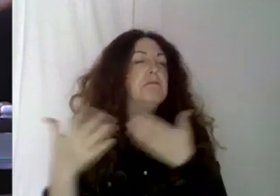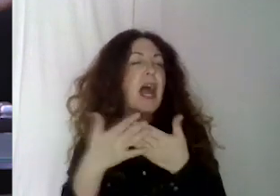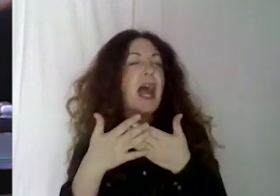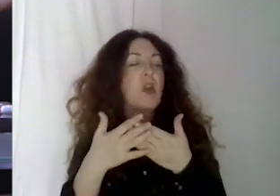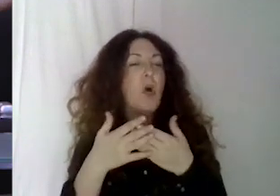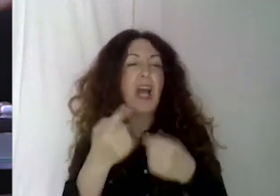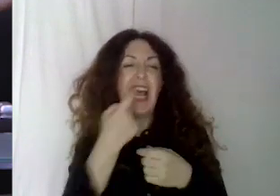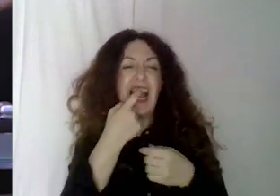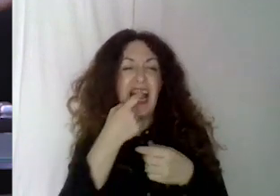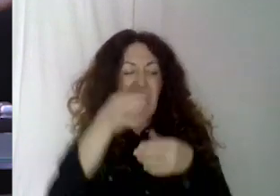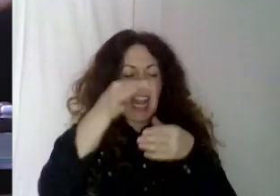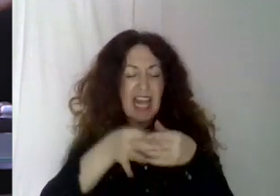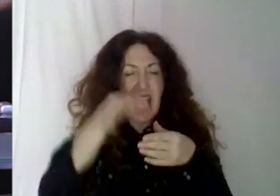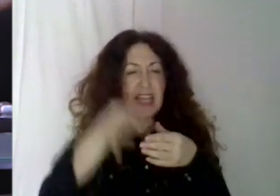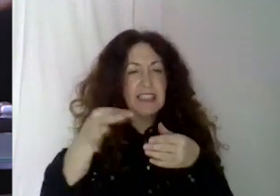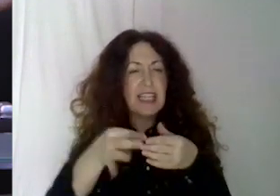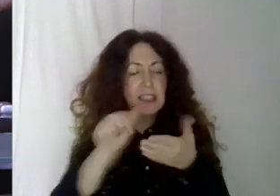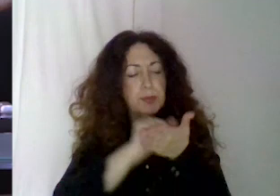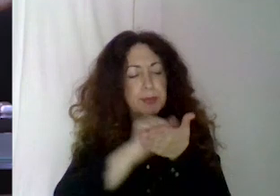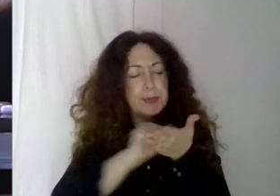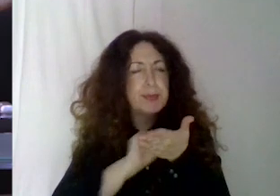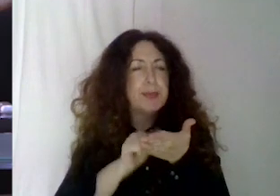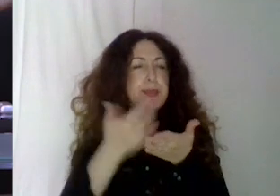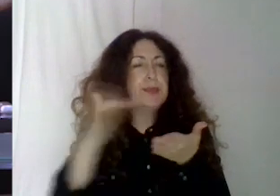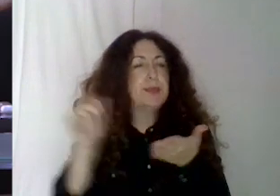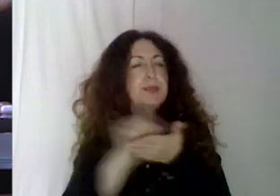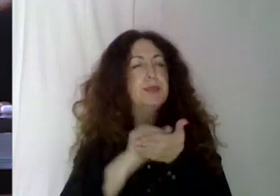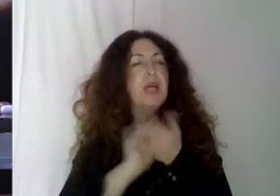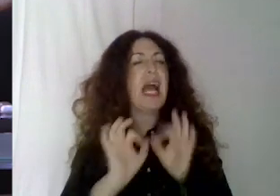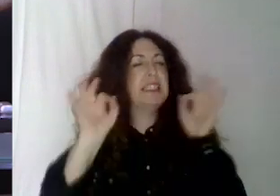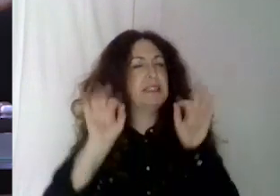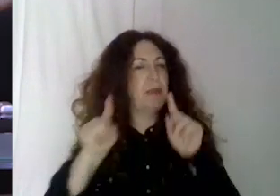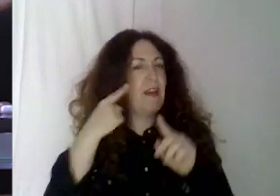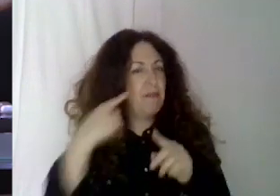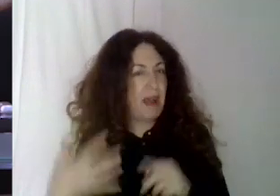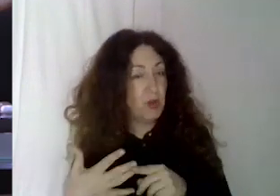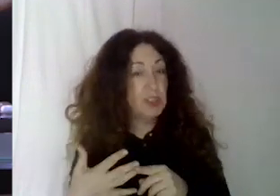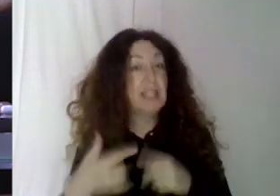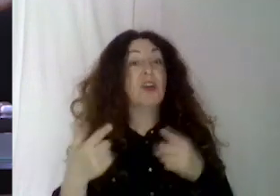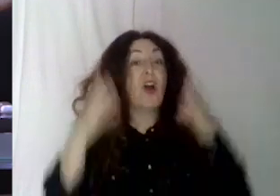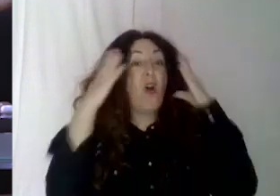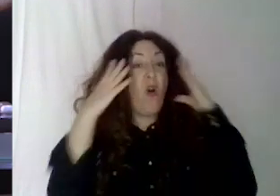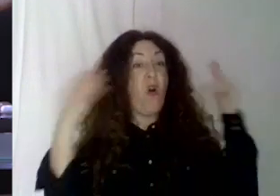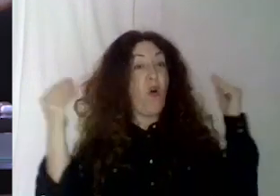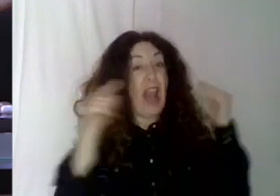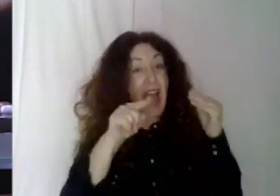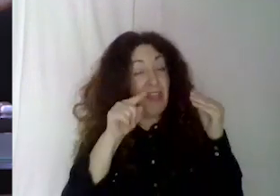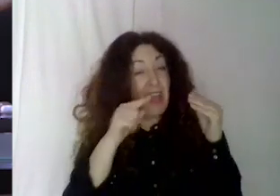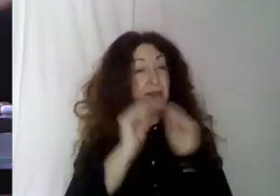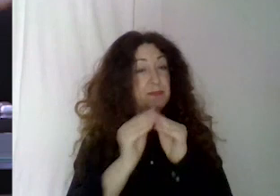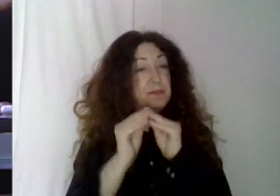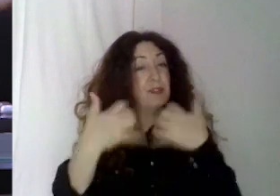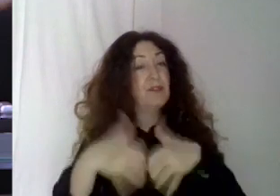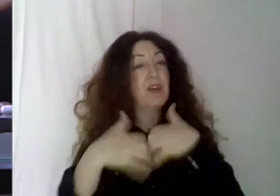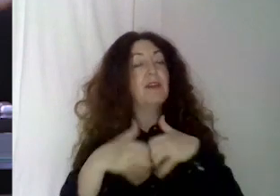utilizaba Vermeer. Es decir, es la cámara que te permite una escena representarla